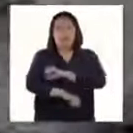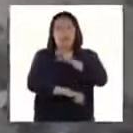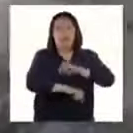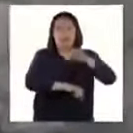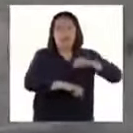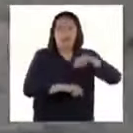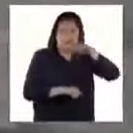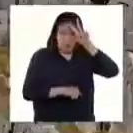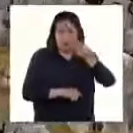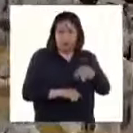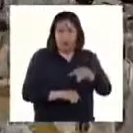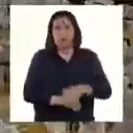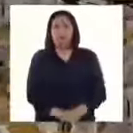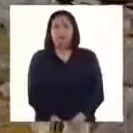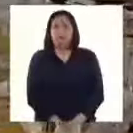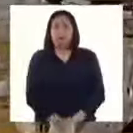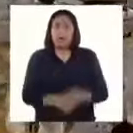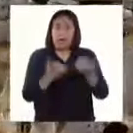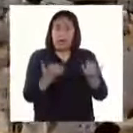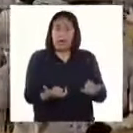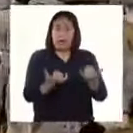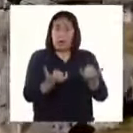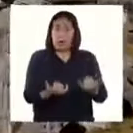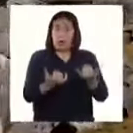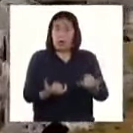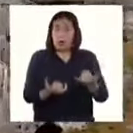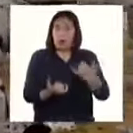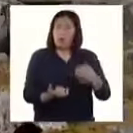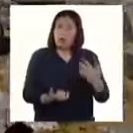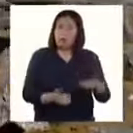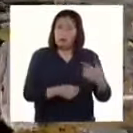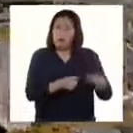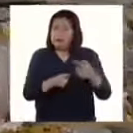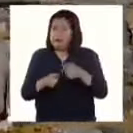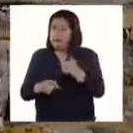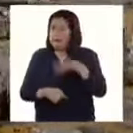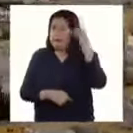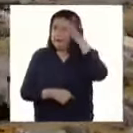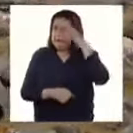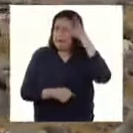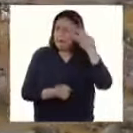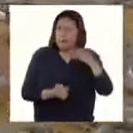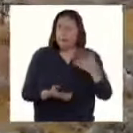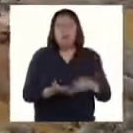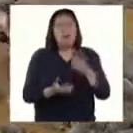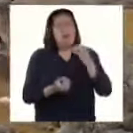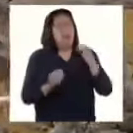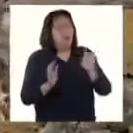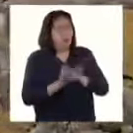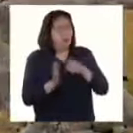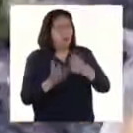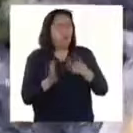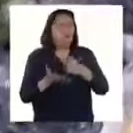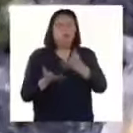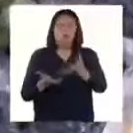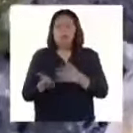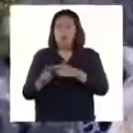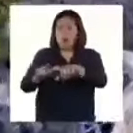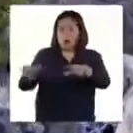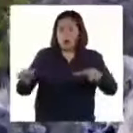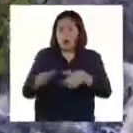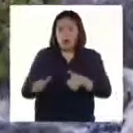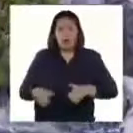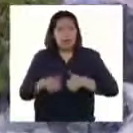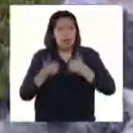de nuestro país. Actualmente, debido a diversos factores, como la degradación de su hábitat y